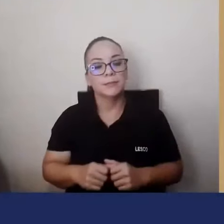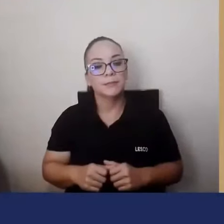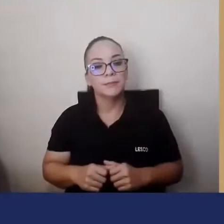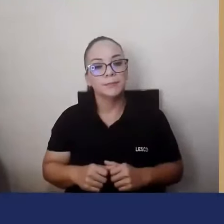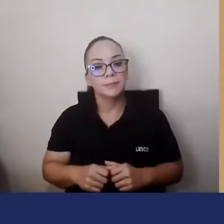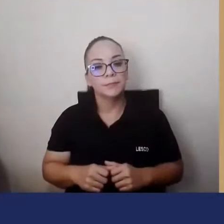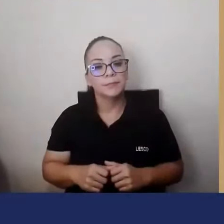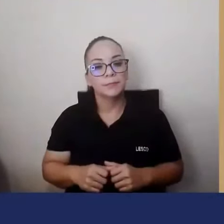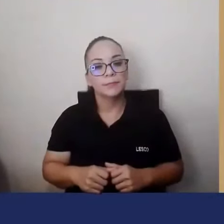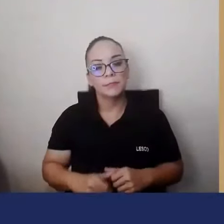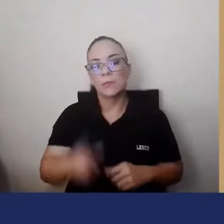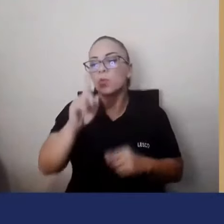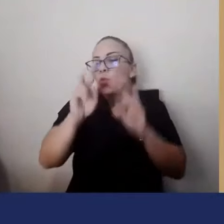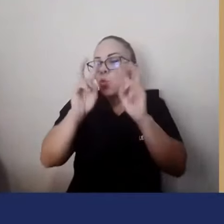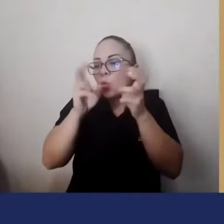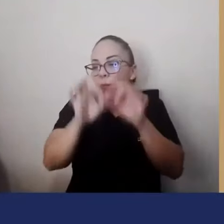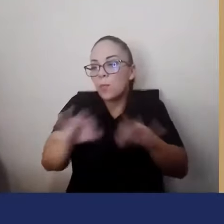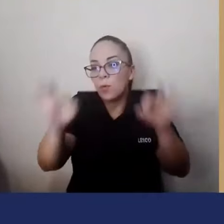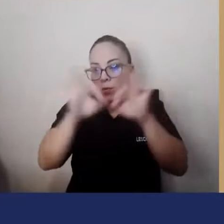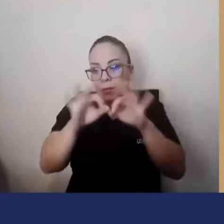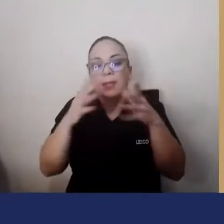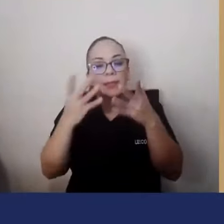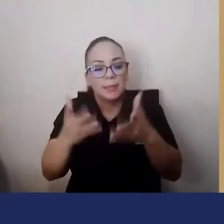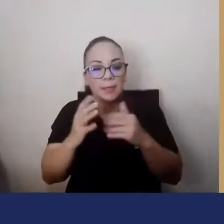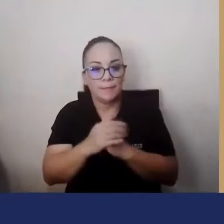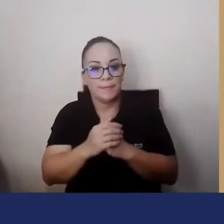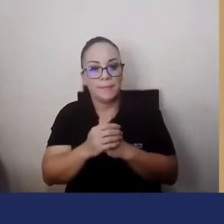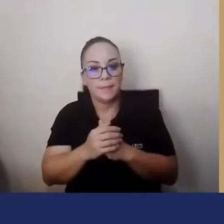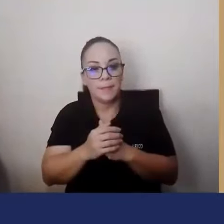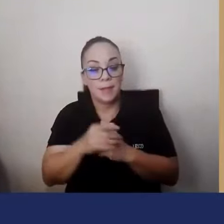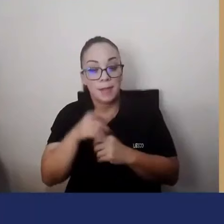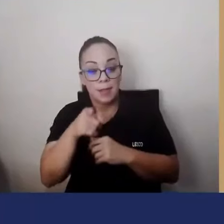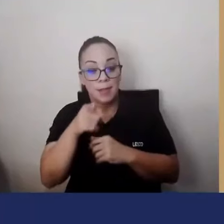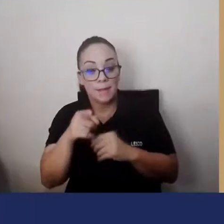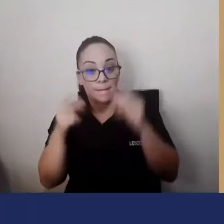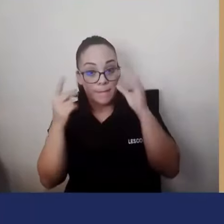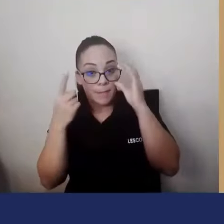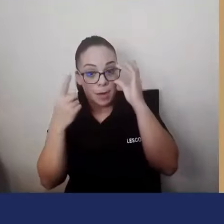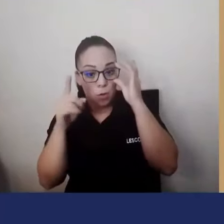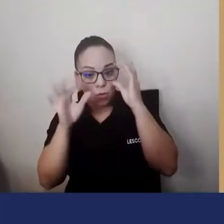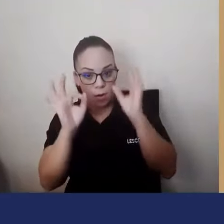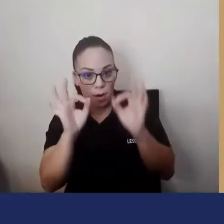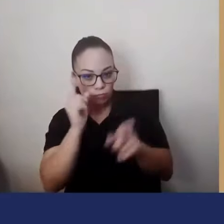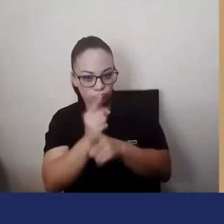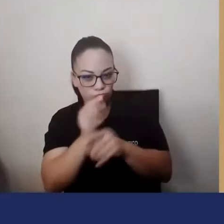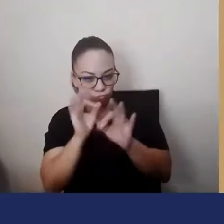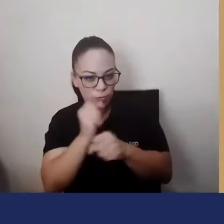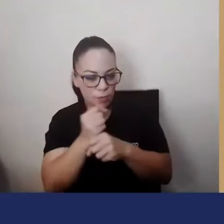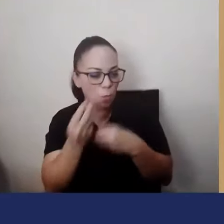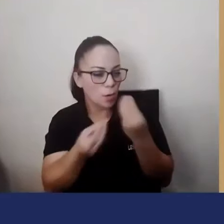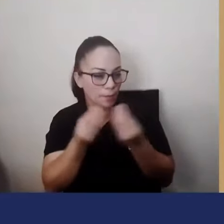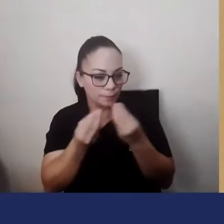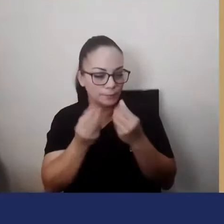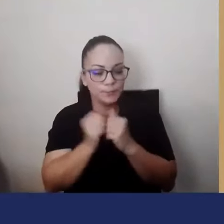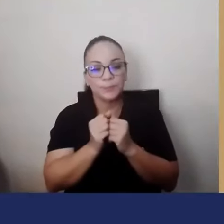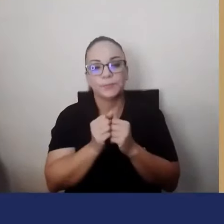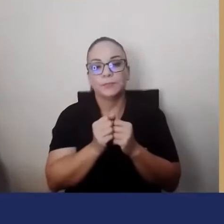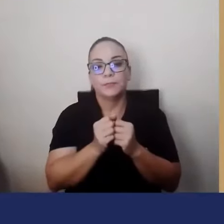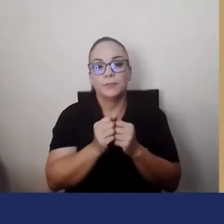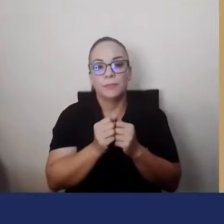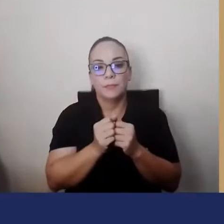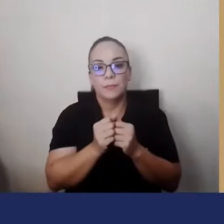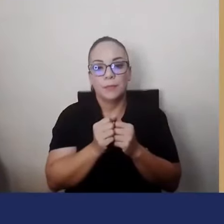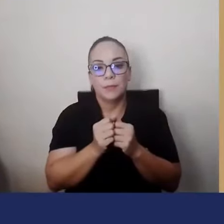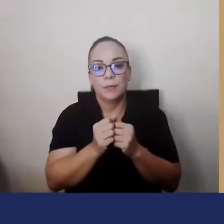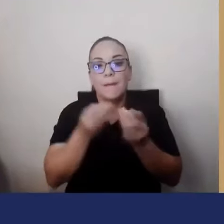Un punto importante de apalancamiento para esta eficiencia y eficacia que buscamos es indudablemente la materia prima en materia